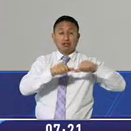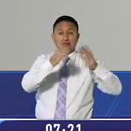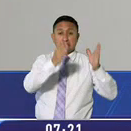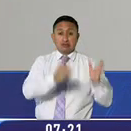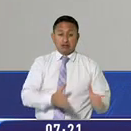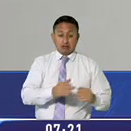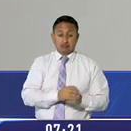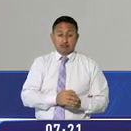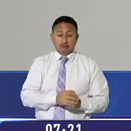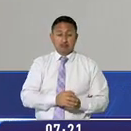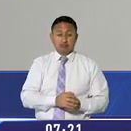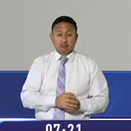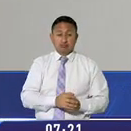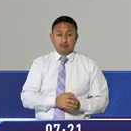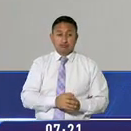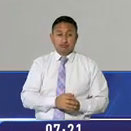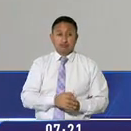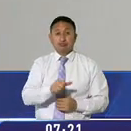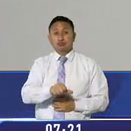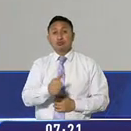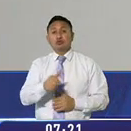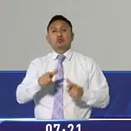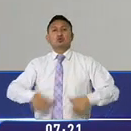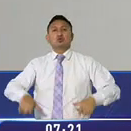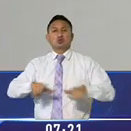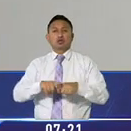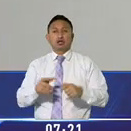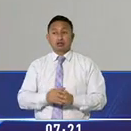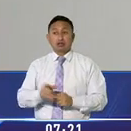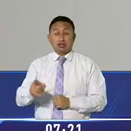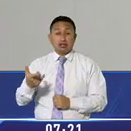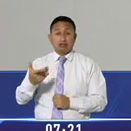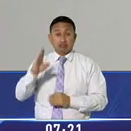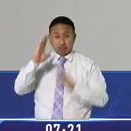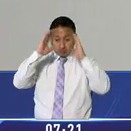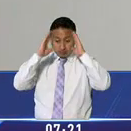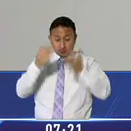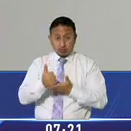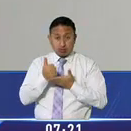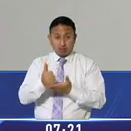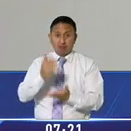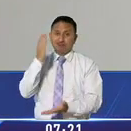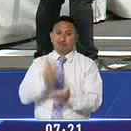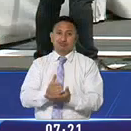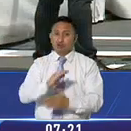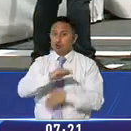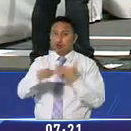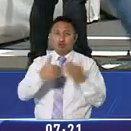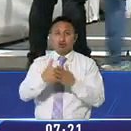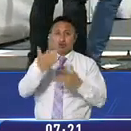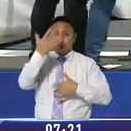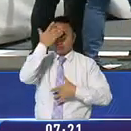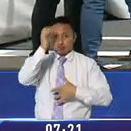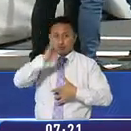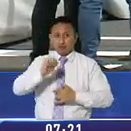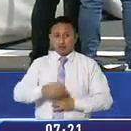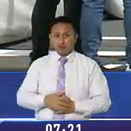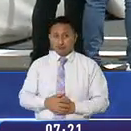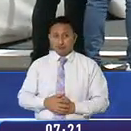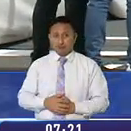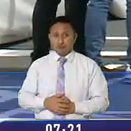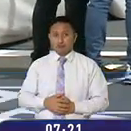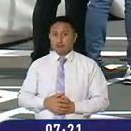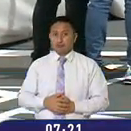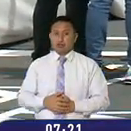infectado, y hay algunos sitios donde se ha suspendido la atención porque todo un servicio está infectado. Todos los entrevistados afirman que la